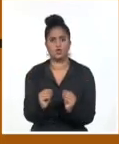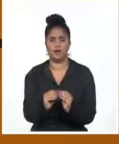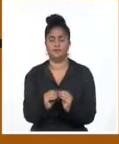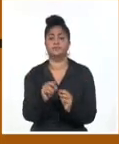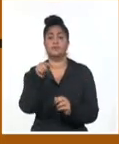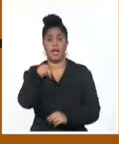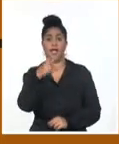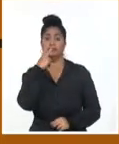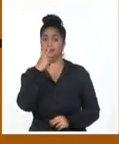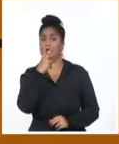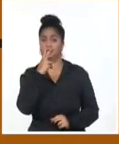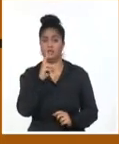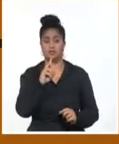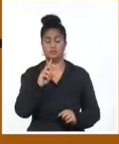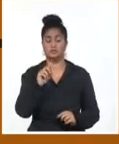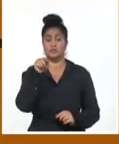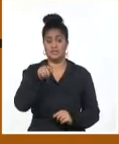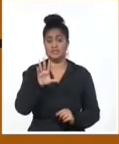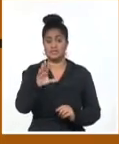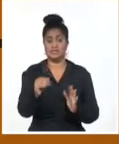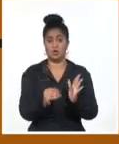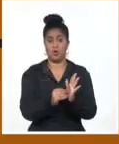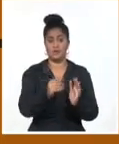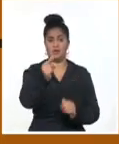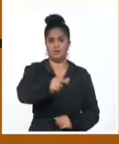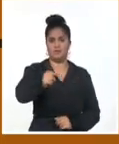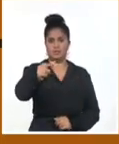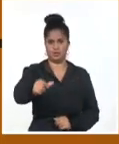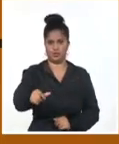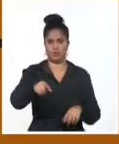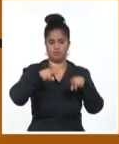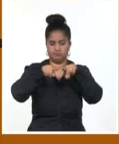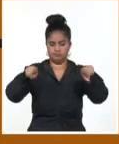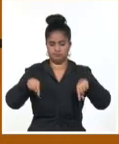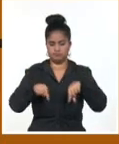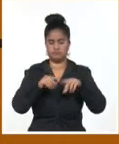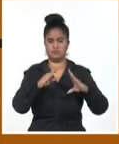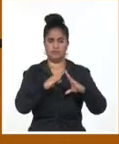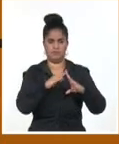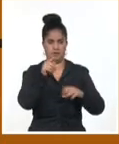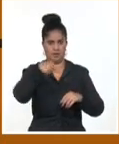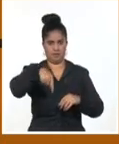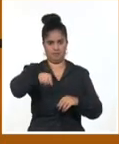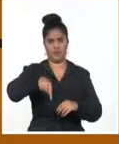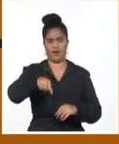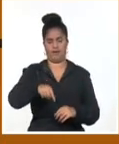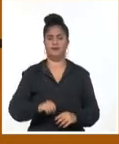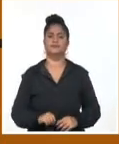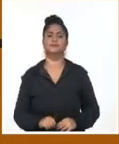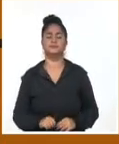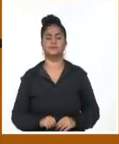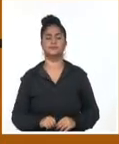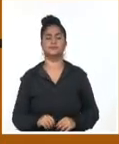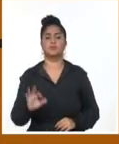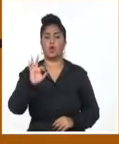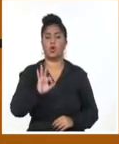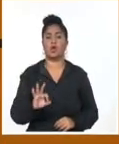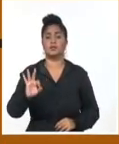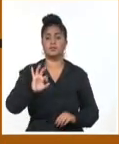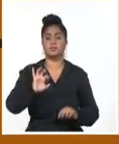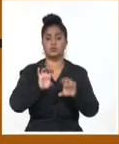en ellas un total de 5.000 habitantes, indicador que está muy por encima de lo que establece la Organización Mundial